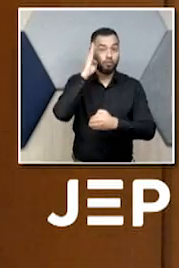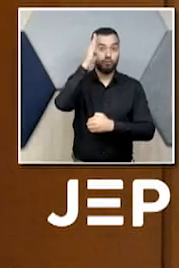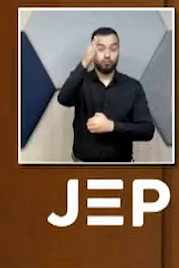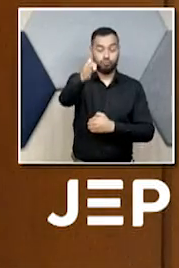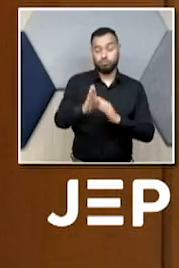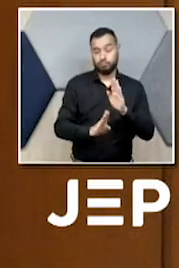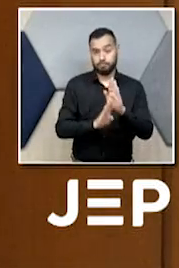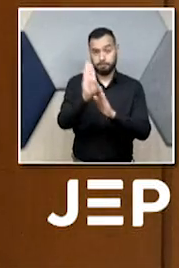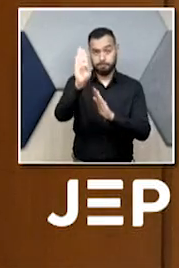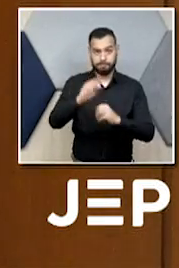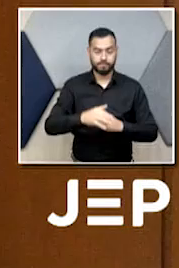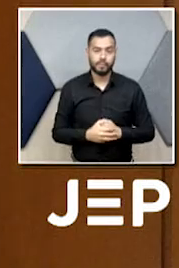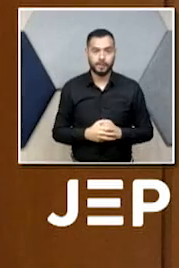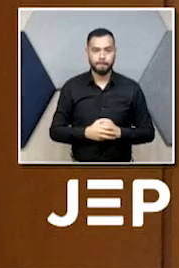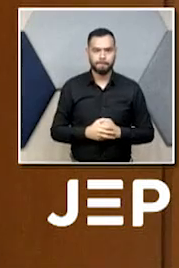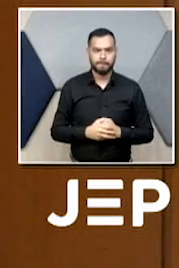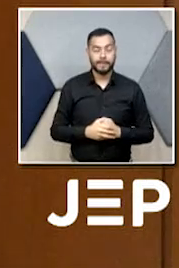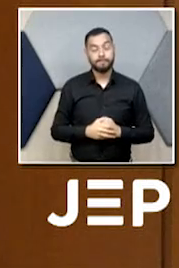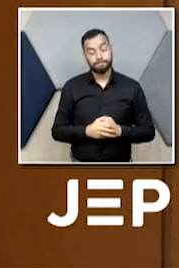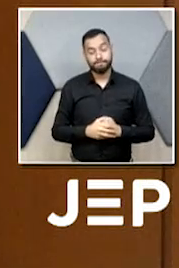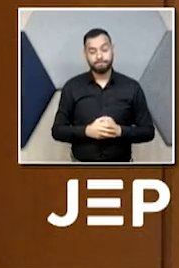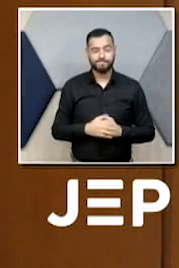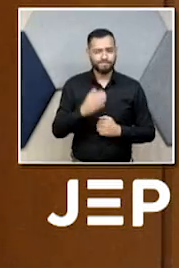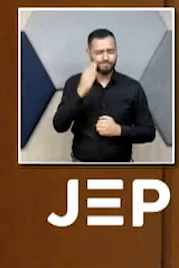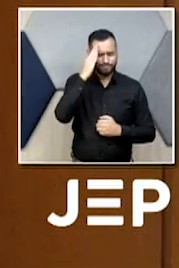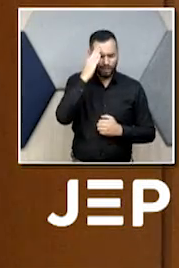Es previsible que a partir de ahora